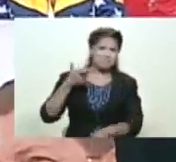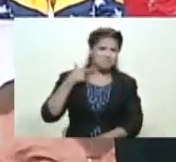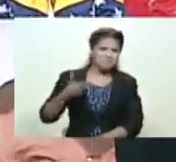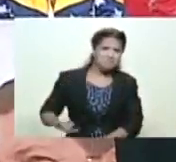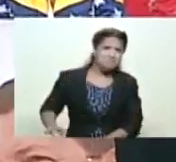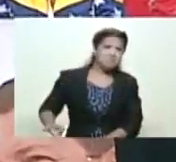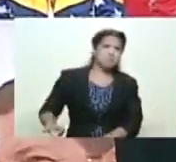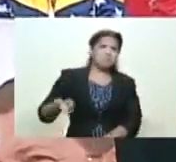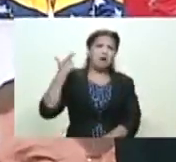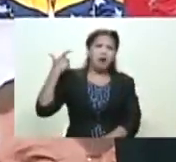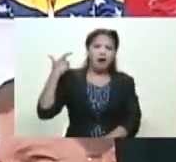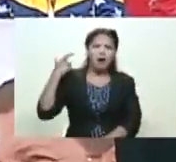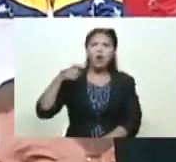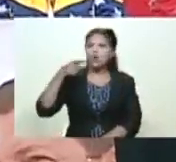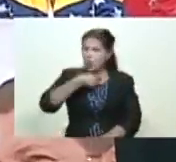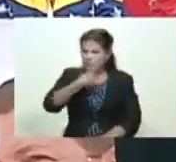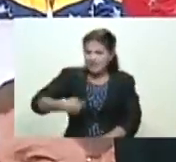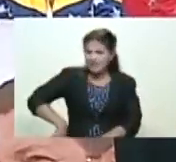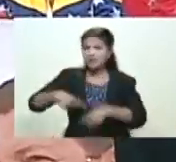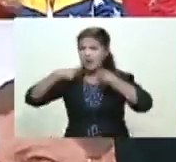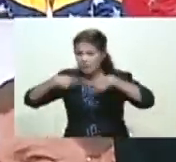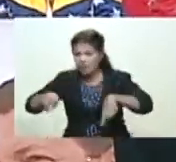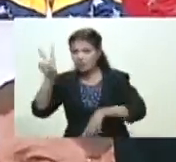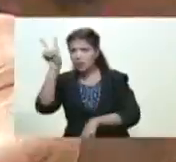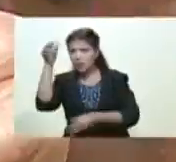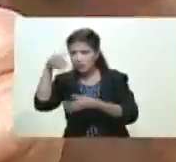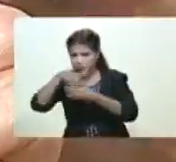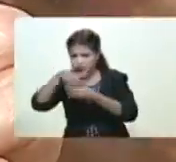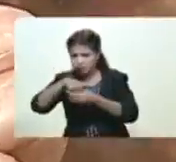con un presidente que perdió las elecciones.